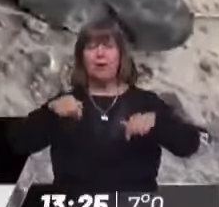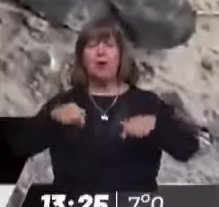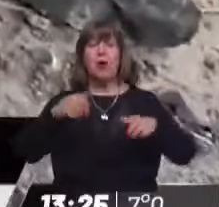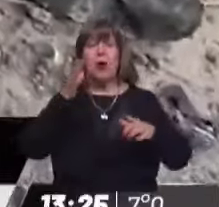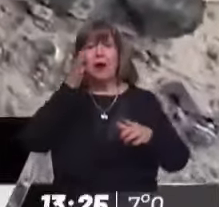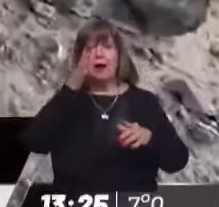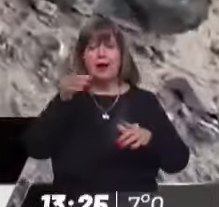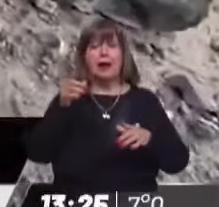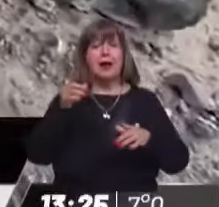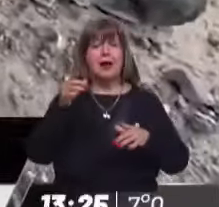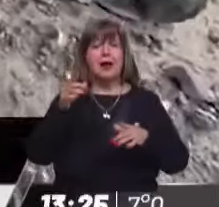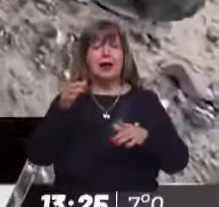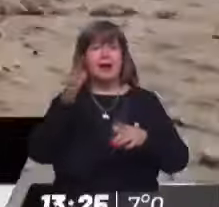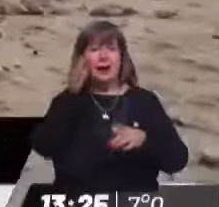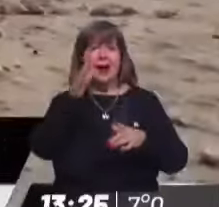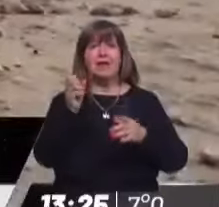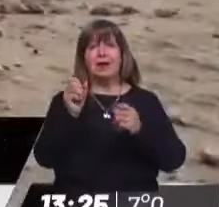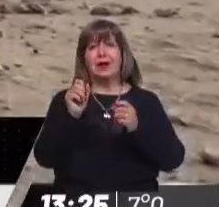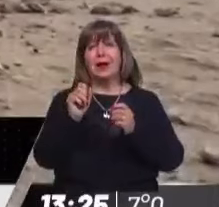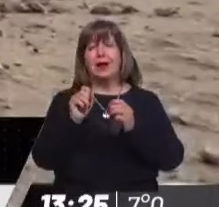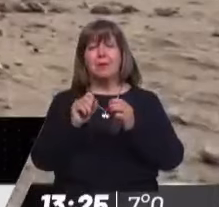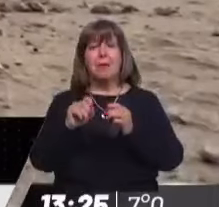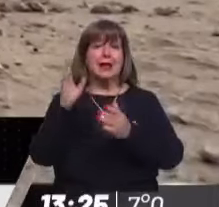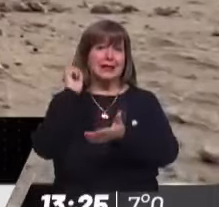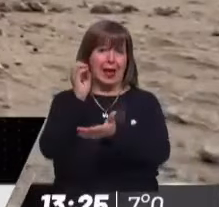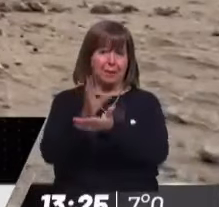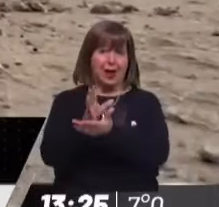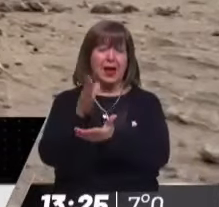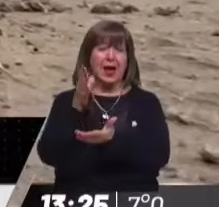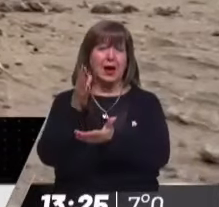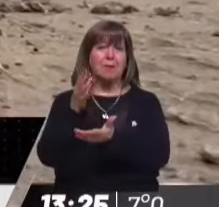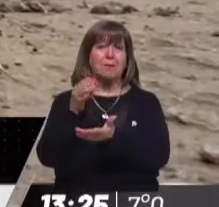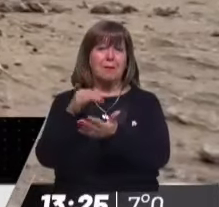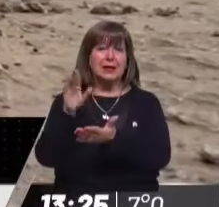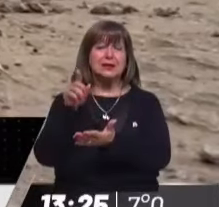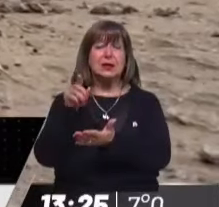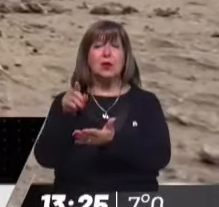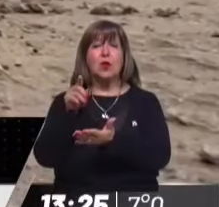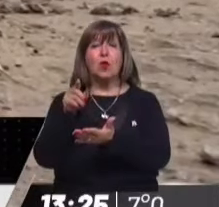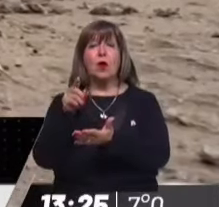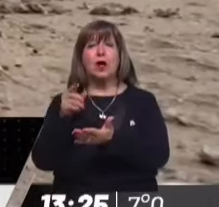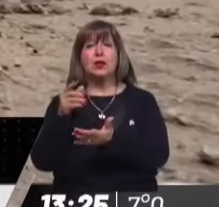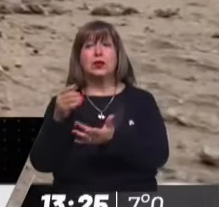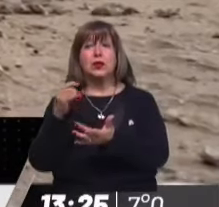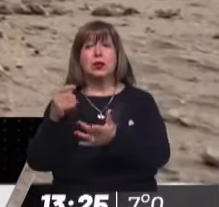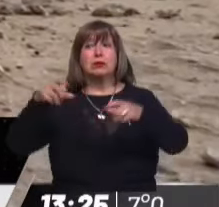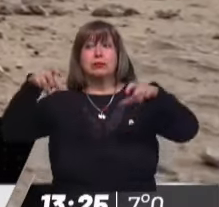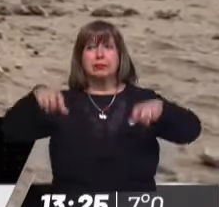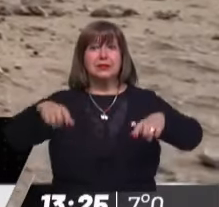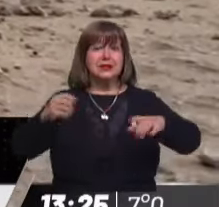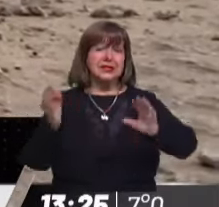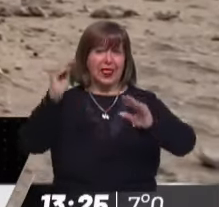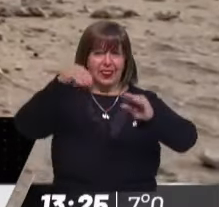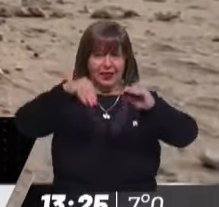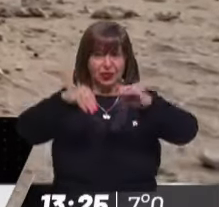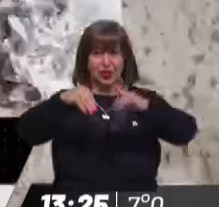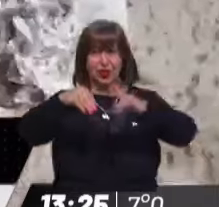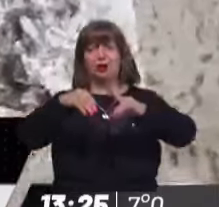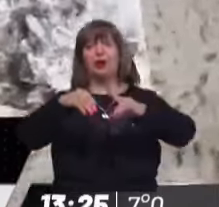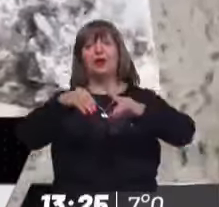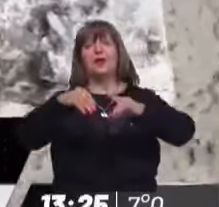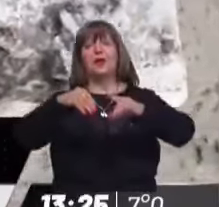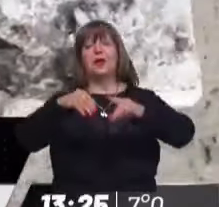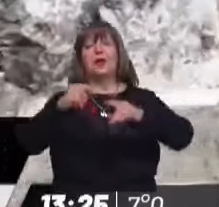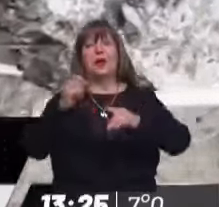agrava las penas cuando están vinculados a la realización de un evento deportivo.